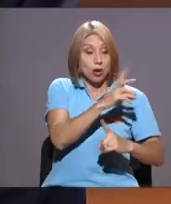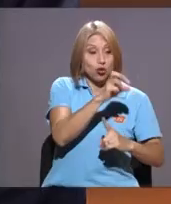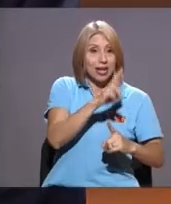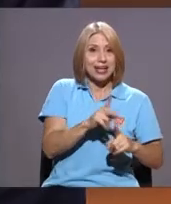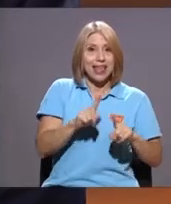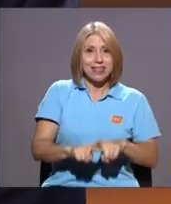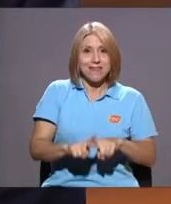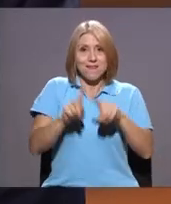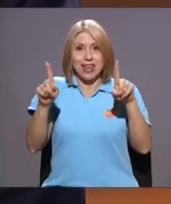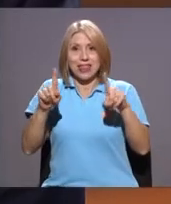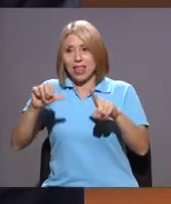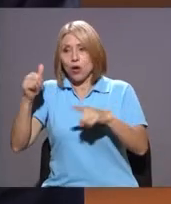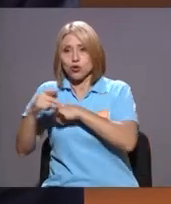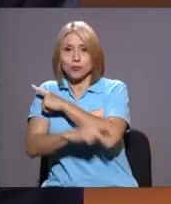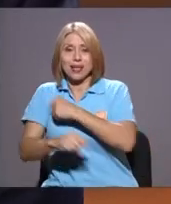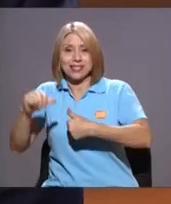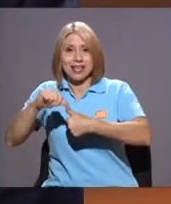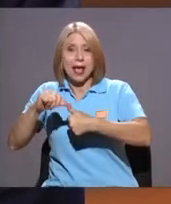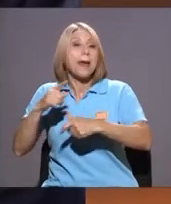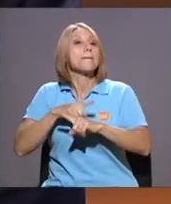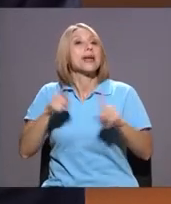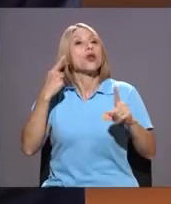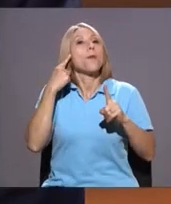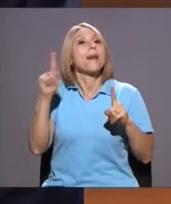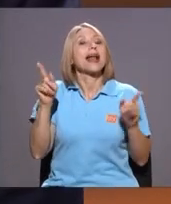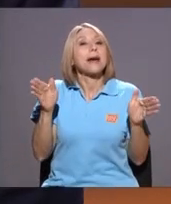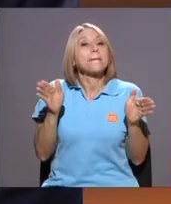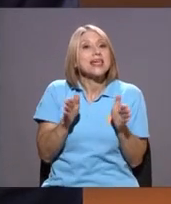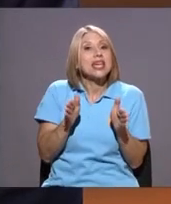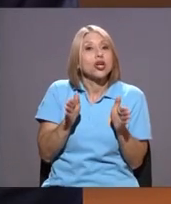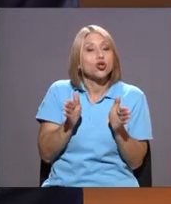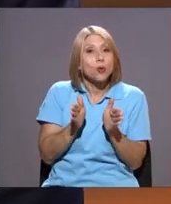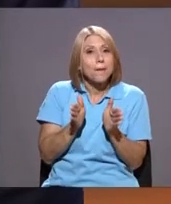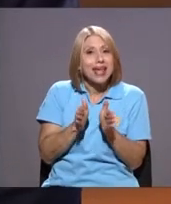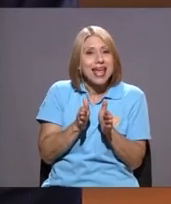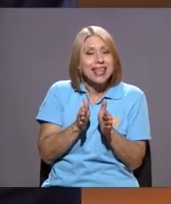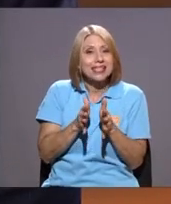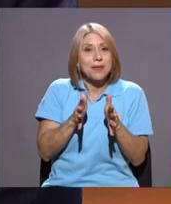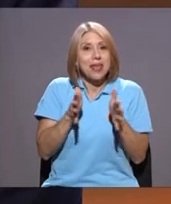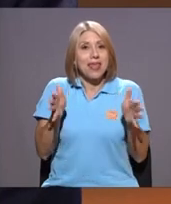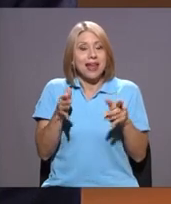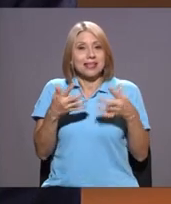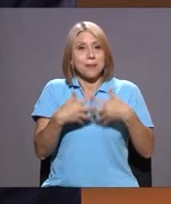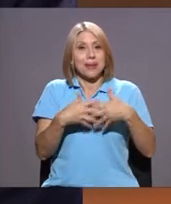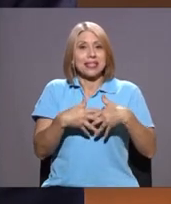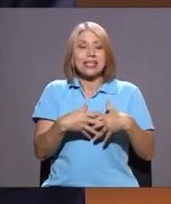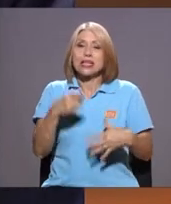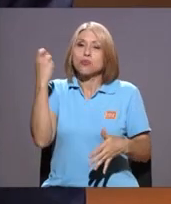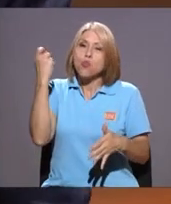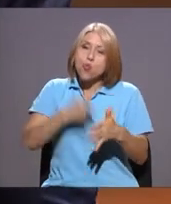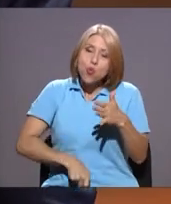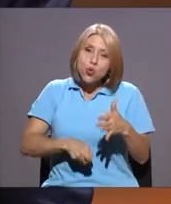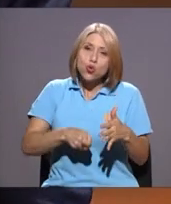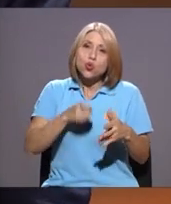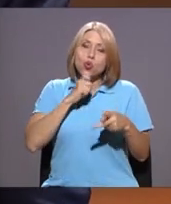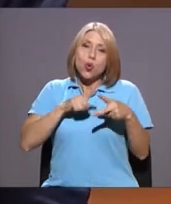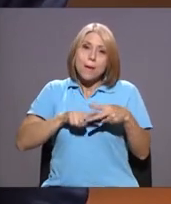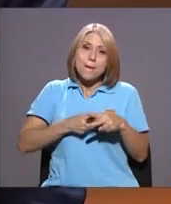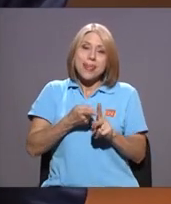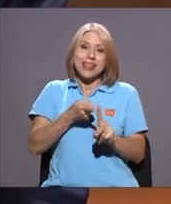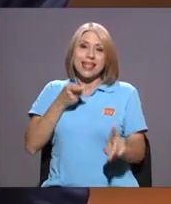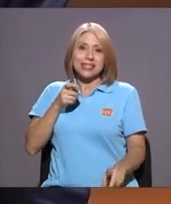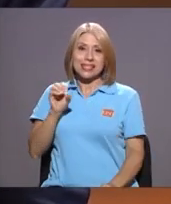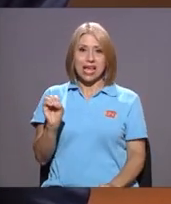pero para las micros pequeñas y medianas es muy duro arrancar de cero y más bien la